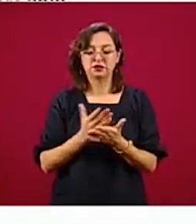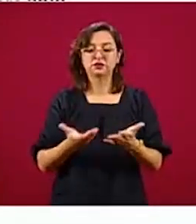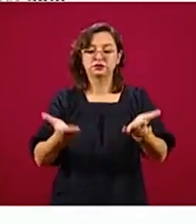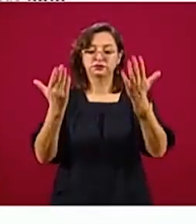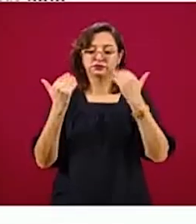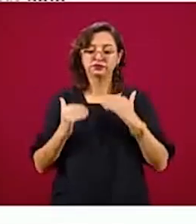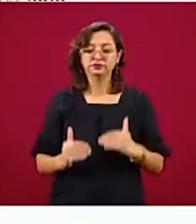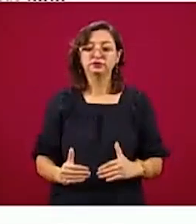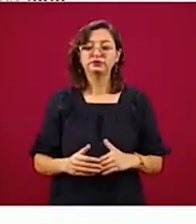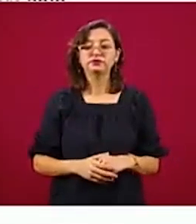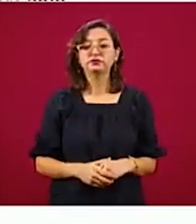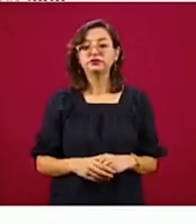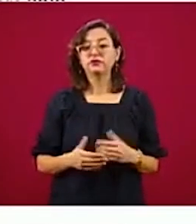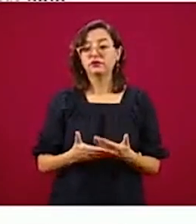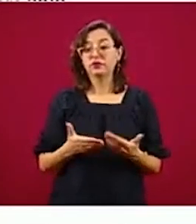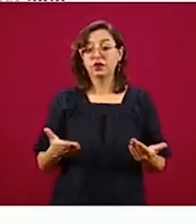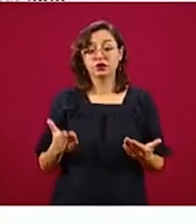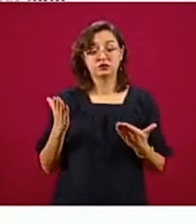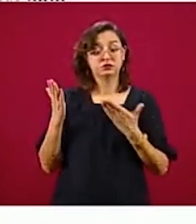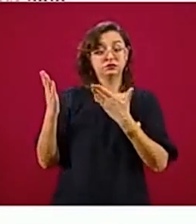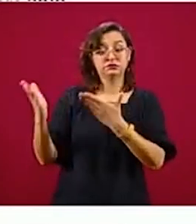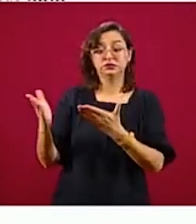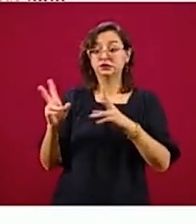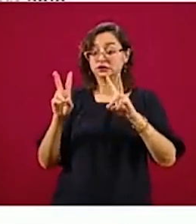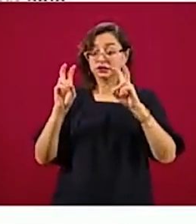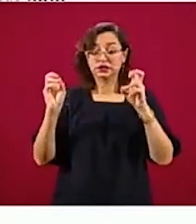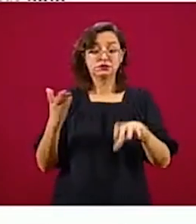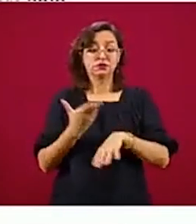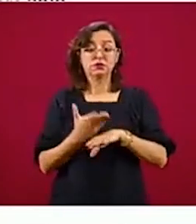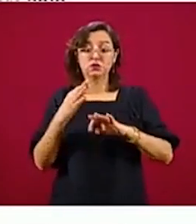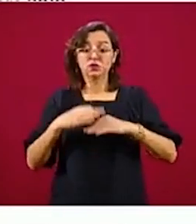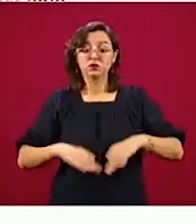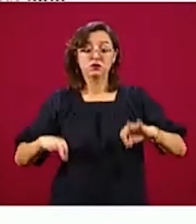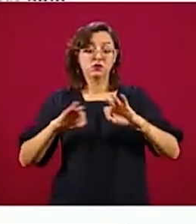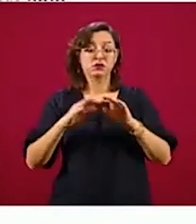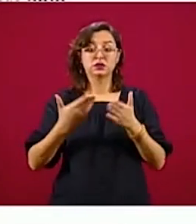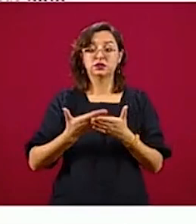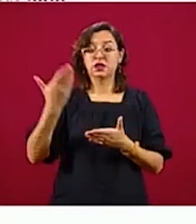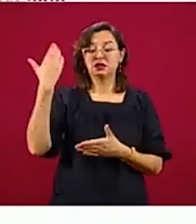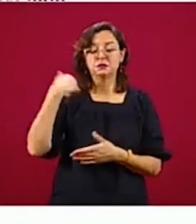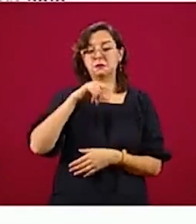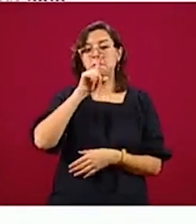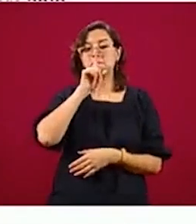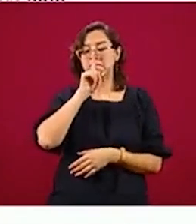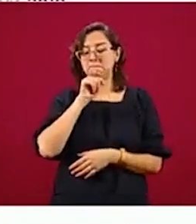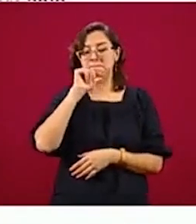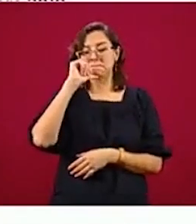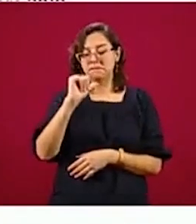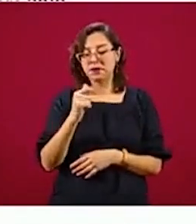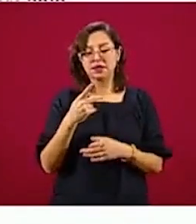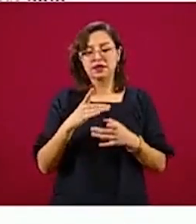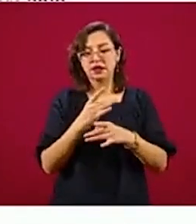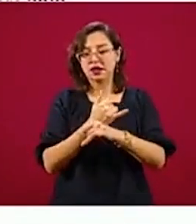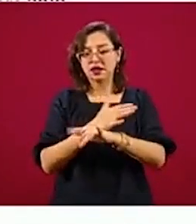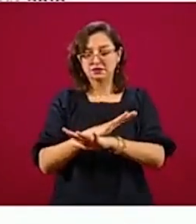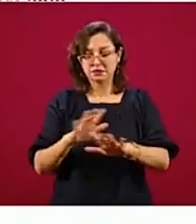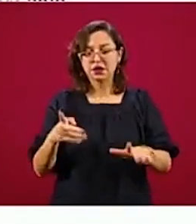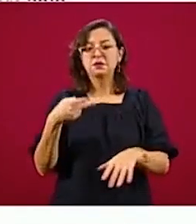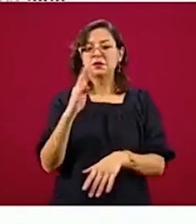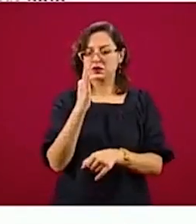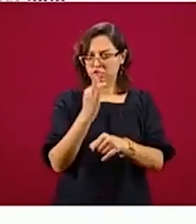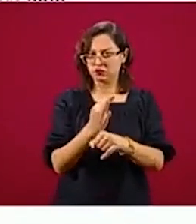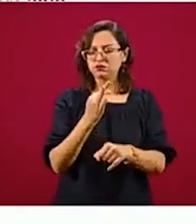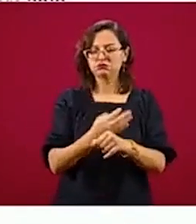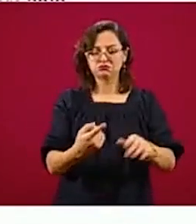en este dato es muy importante en otras ocasiones no lo hemos mencionado aquí iniciamos la administración el promedio del